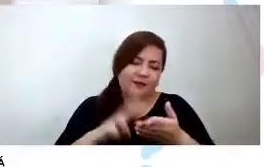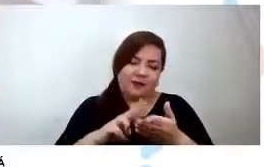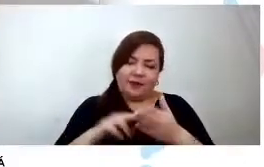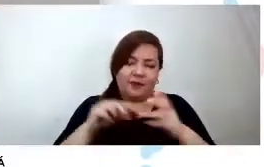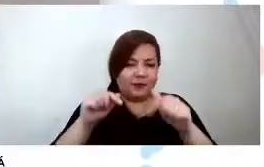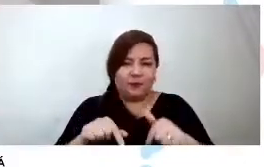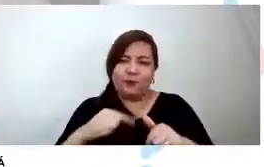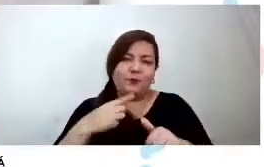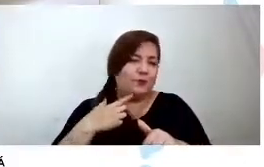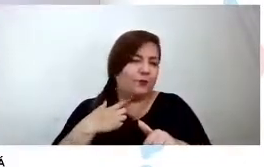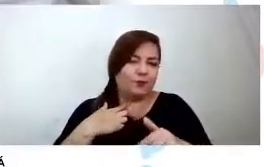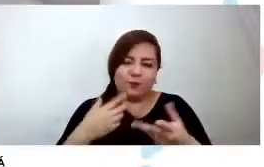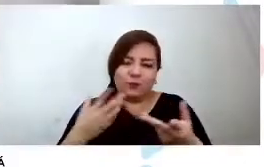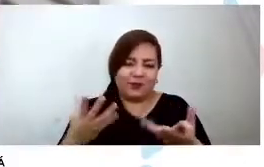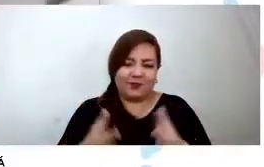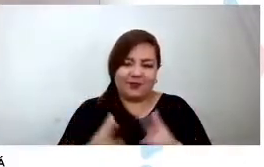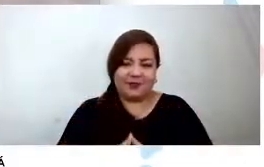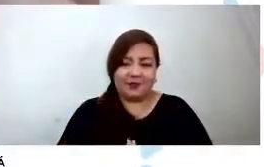interesantes.